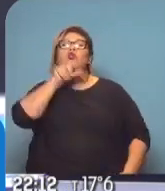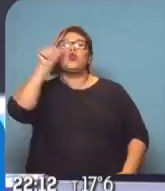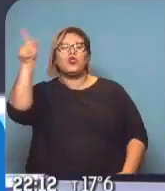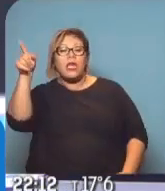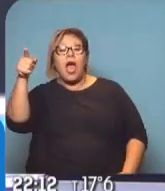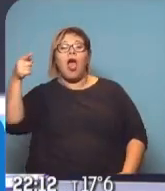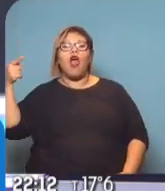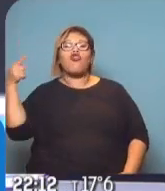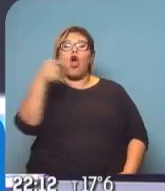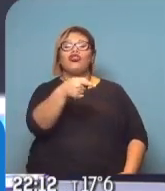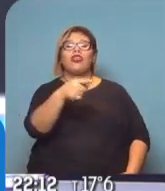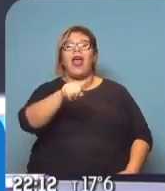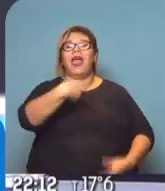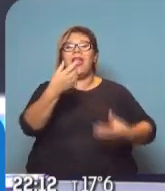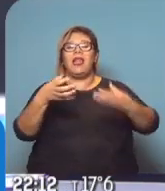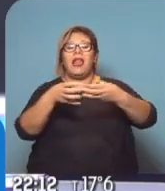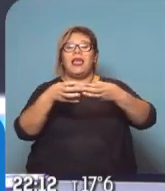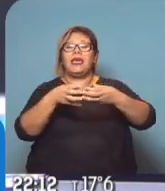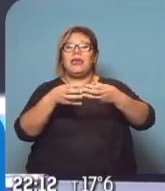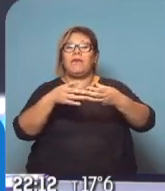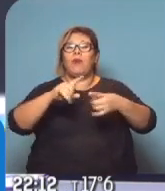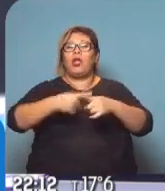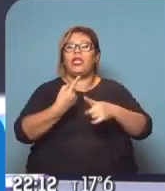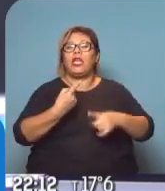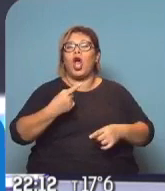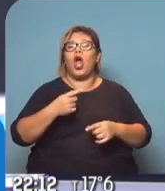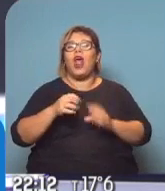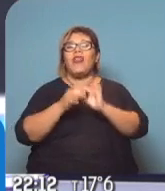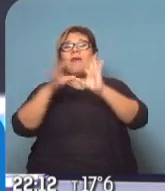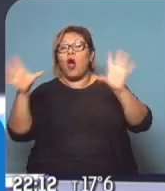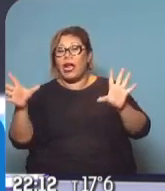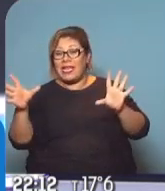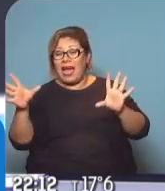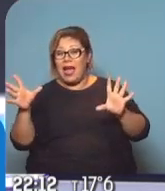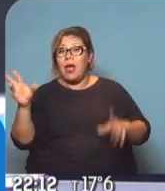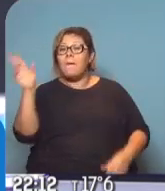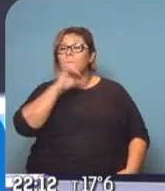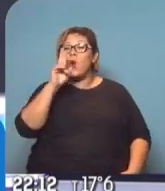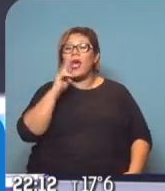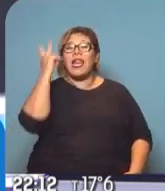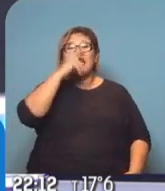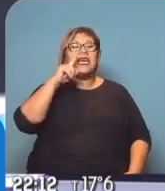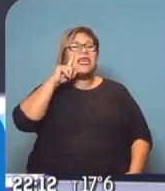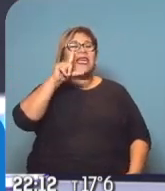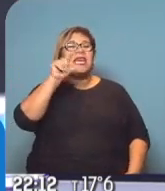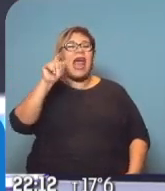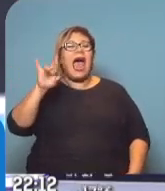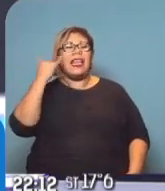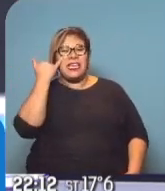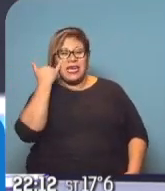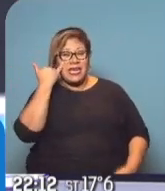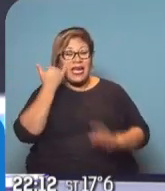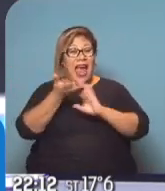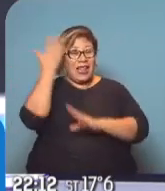contra el Partido Demócrata, contra Hillary Clinton concretamente, donde Assange sí hace referencias en sus